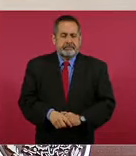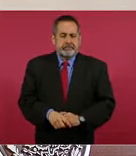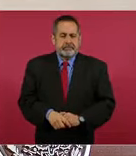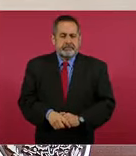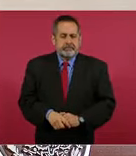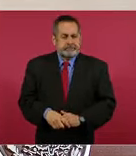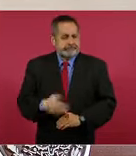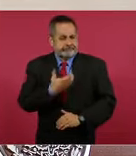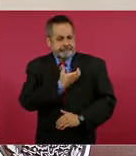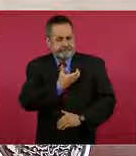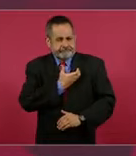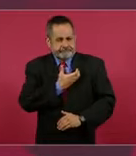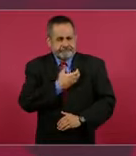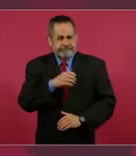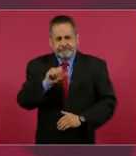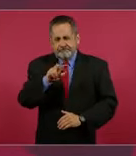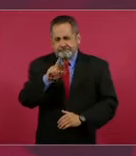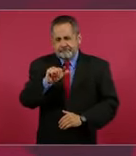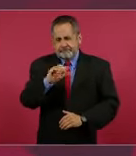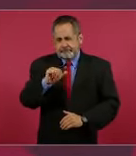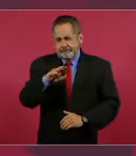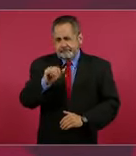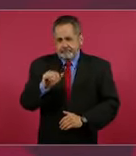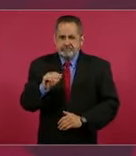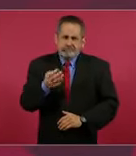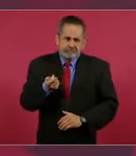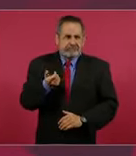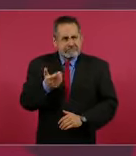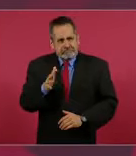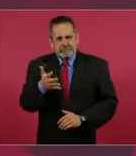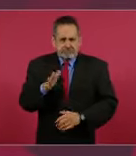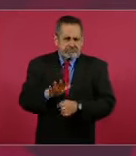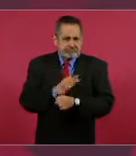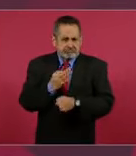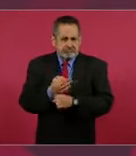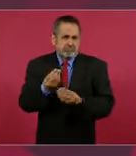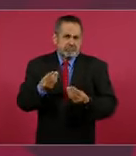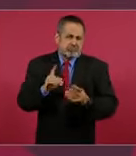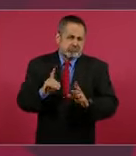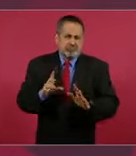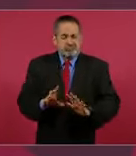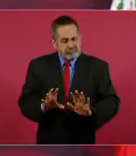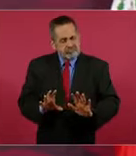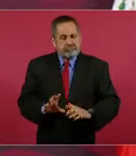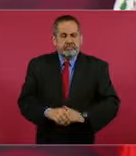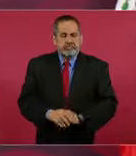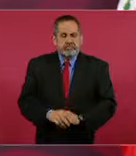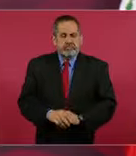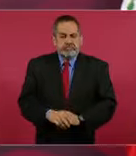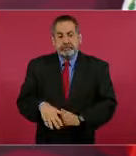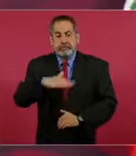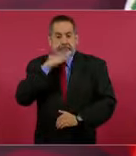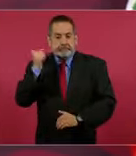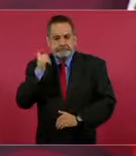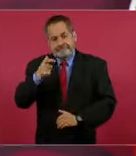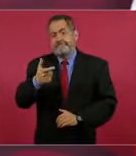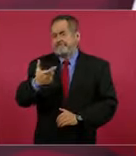Ávila Camacho, un poco, no mucho. Alemán sí